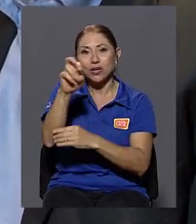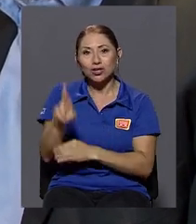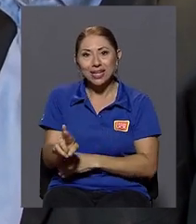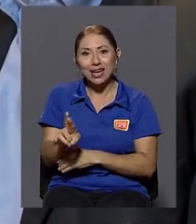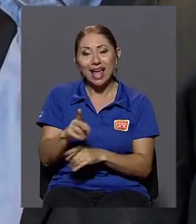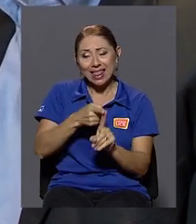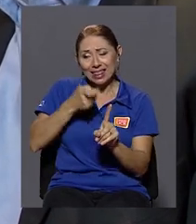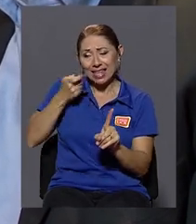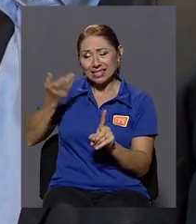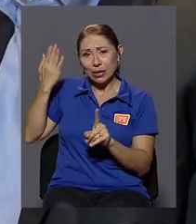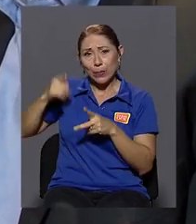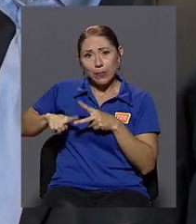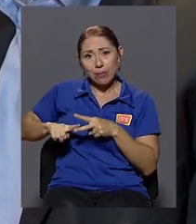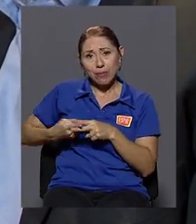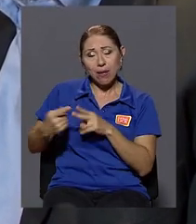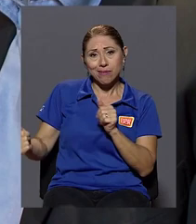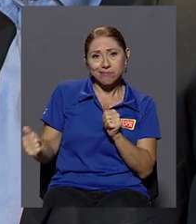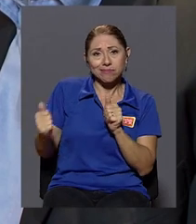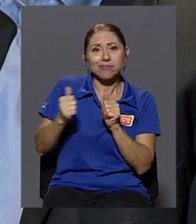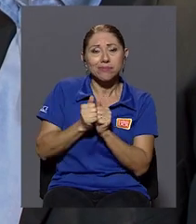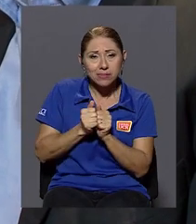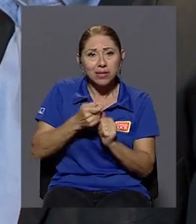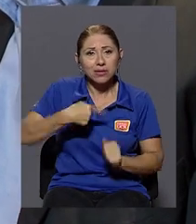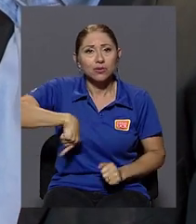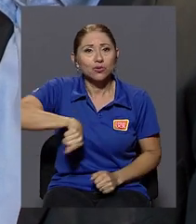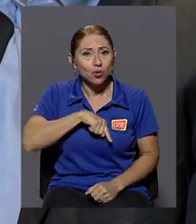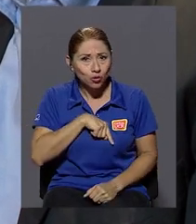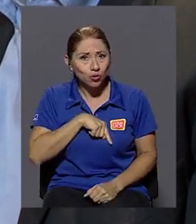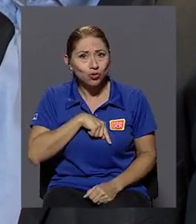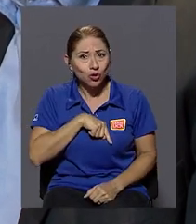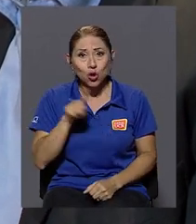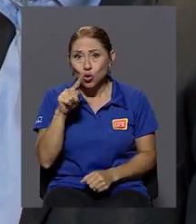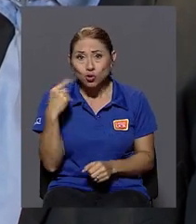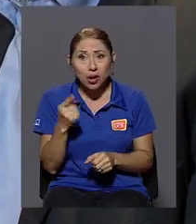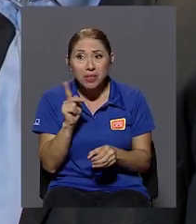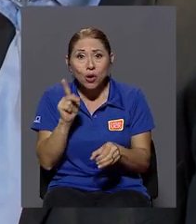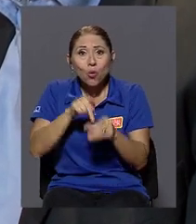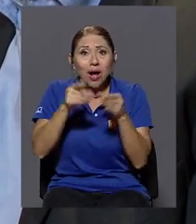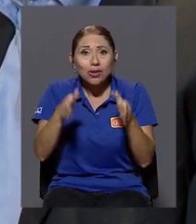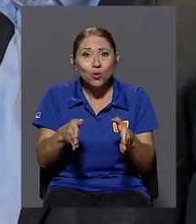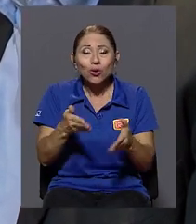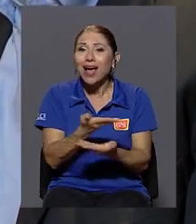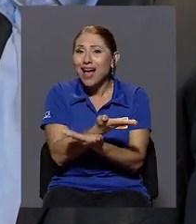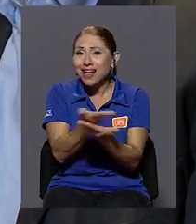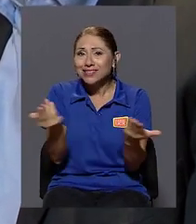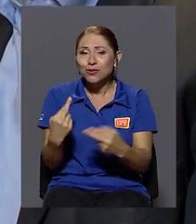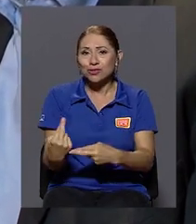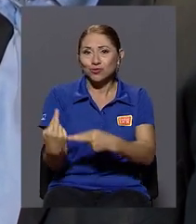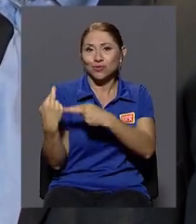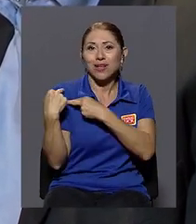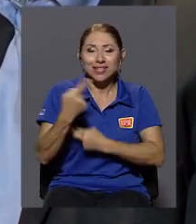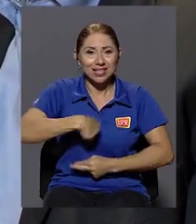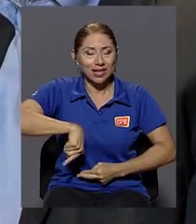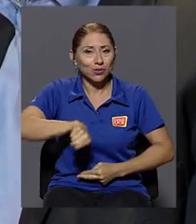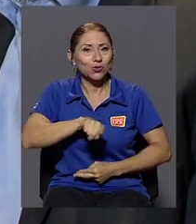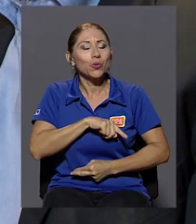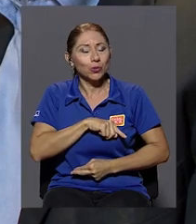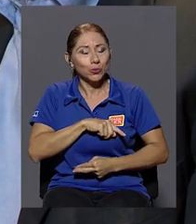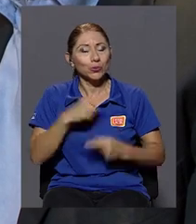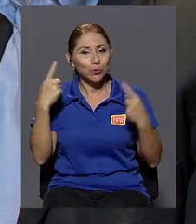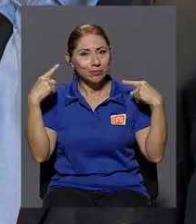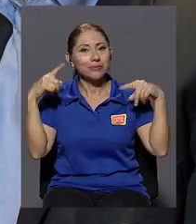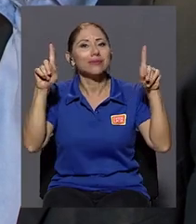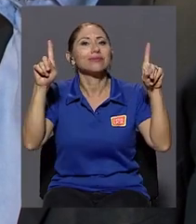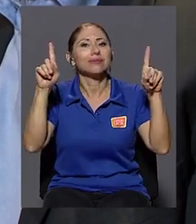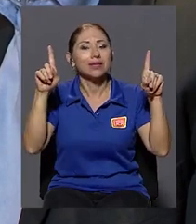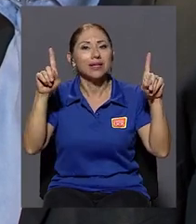el principio nos acompañaron, han sido una parte, no un actor más, han sido responsables de que llegásemos, como dijo